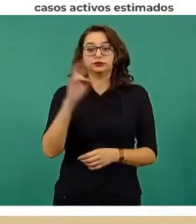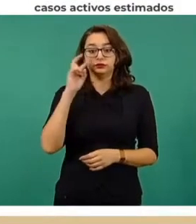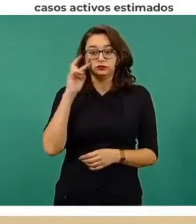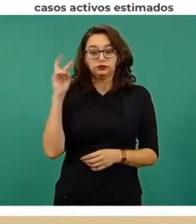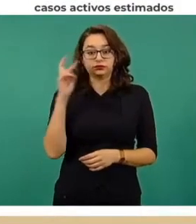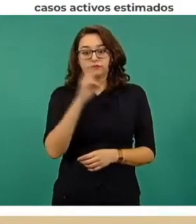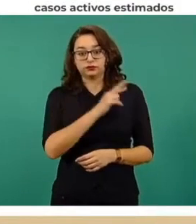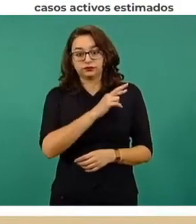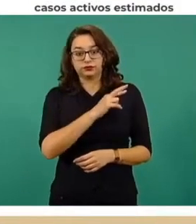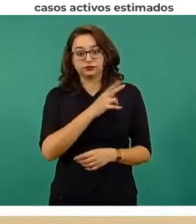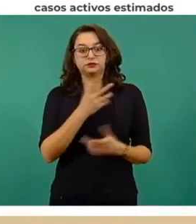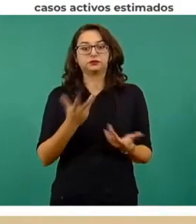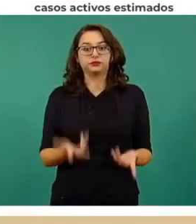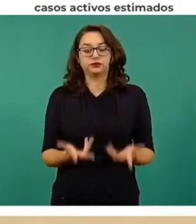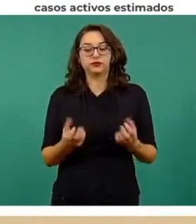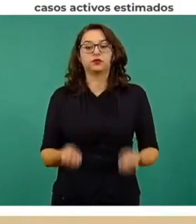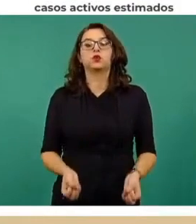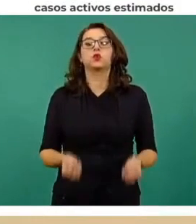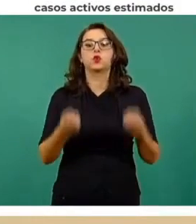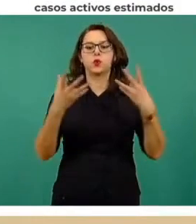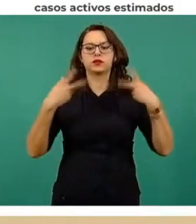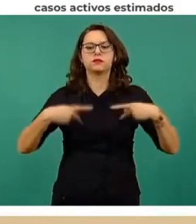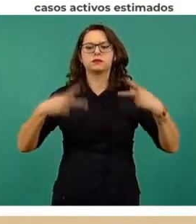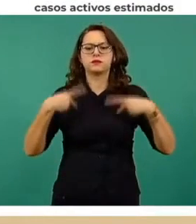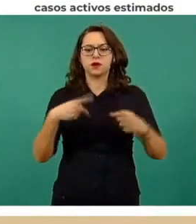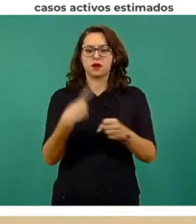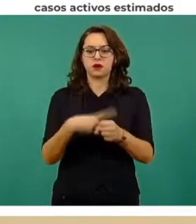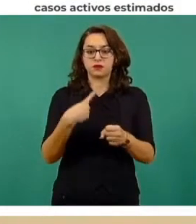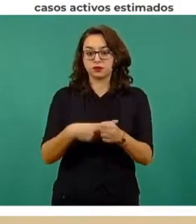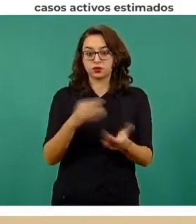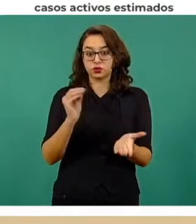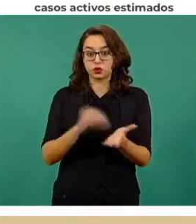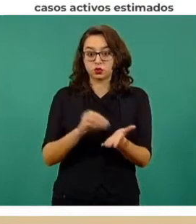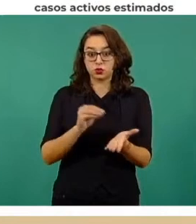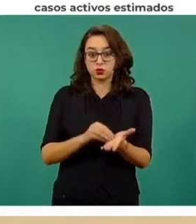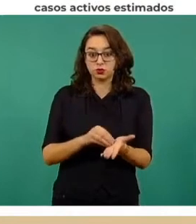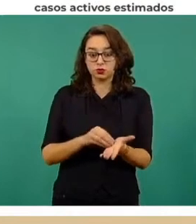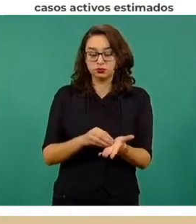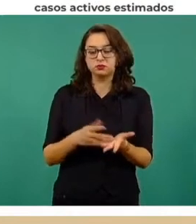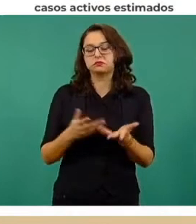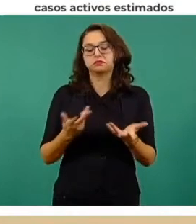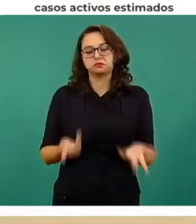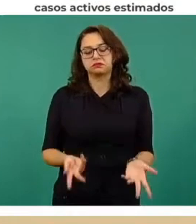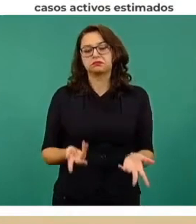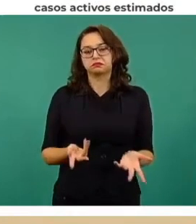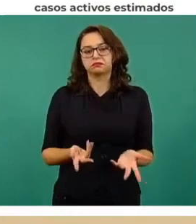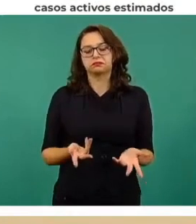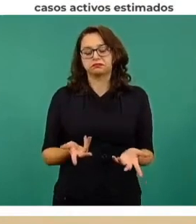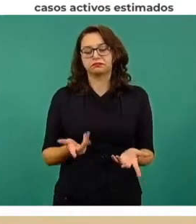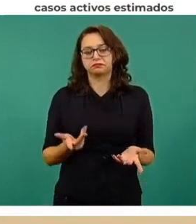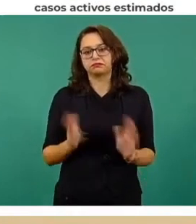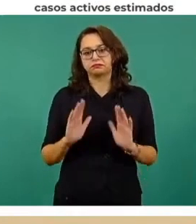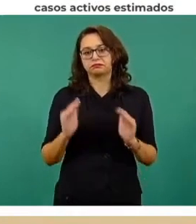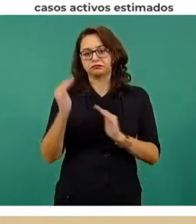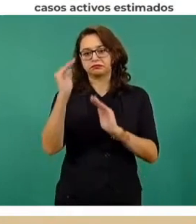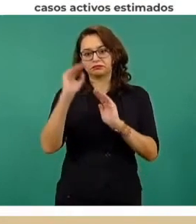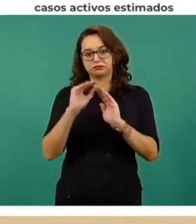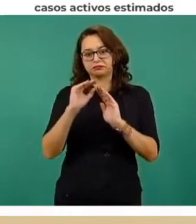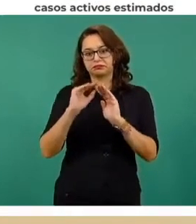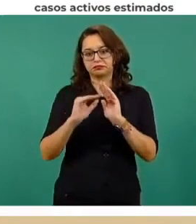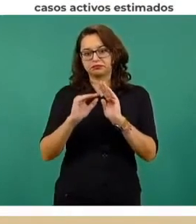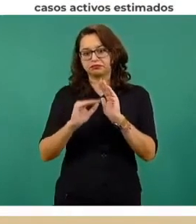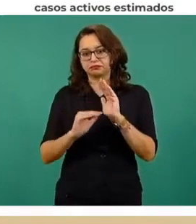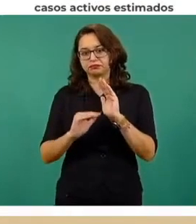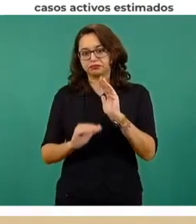es los casos estimados y vemos que esta reducción hace cada una de las semanas se ha mantenido en